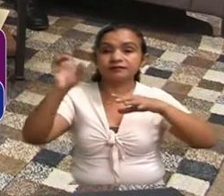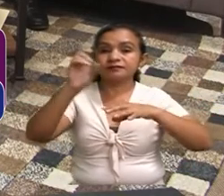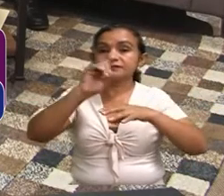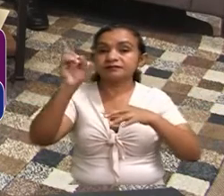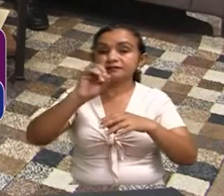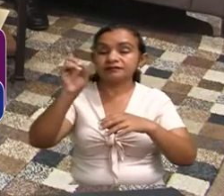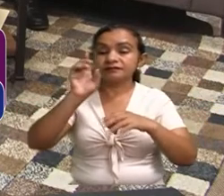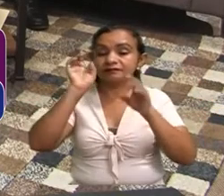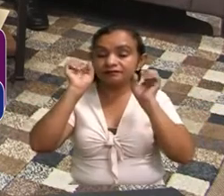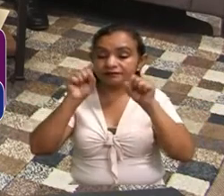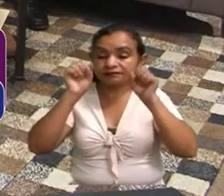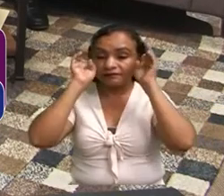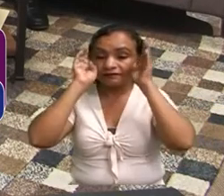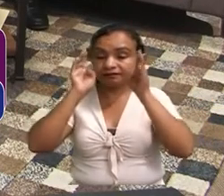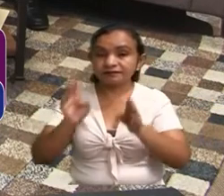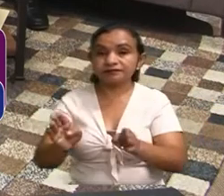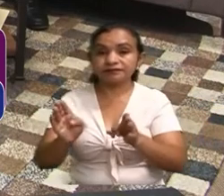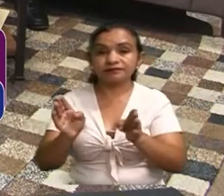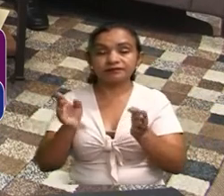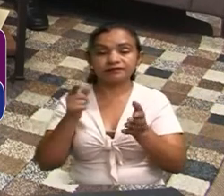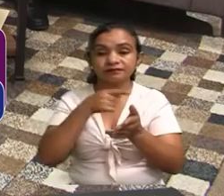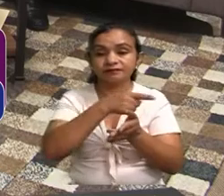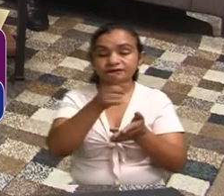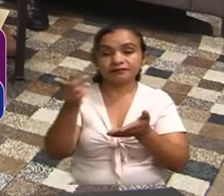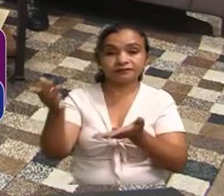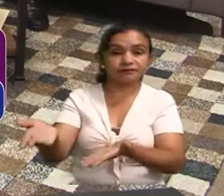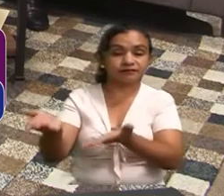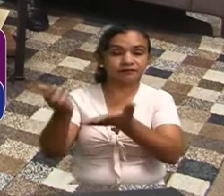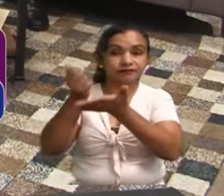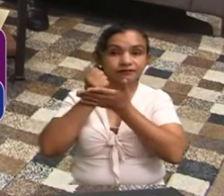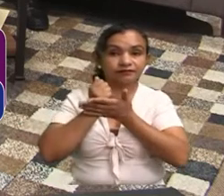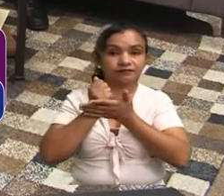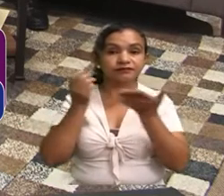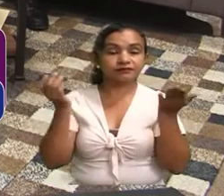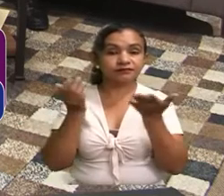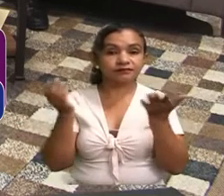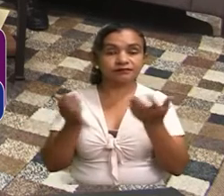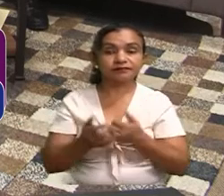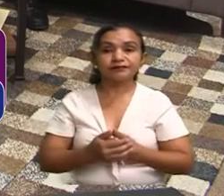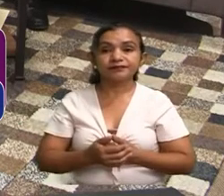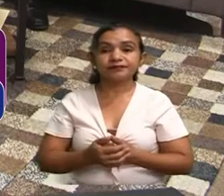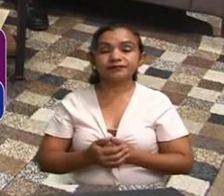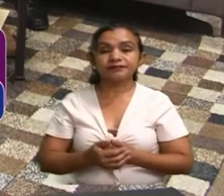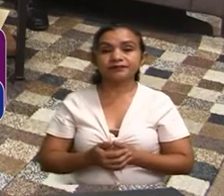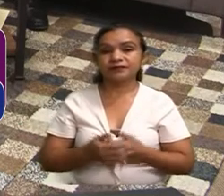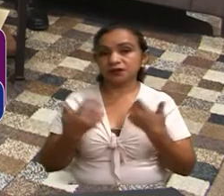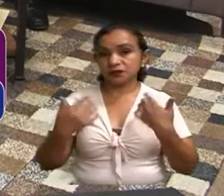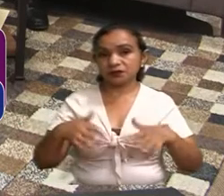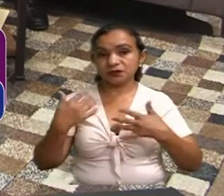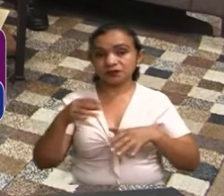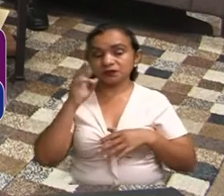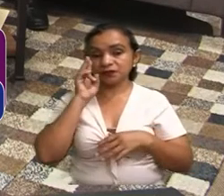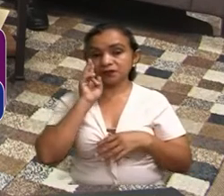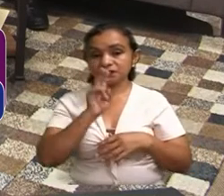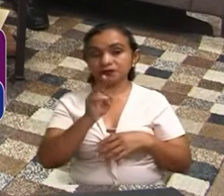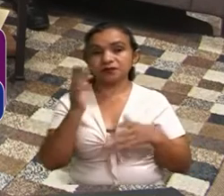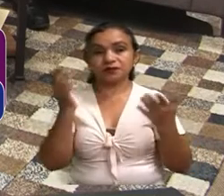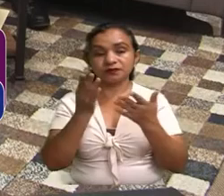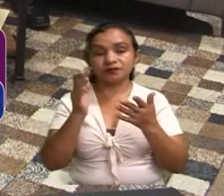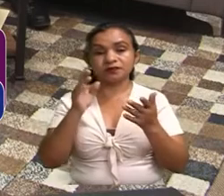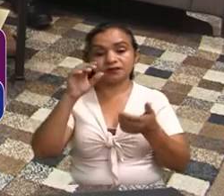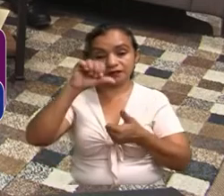ponerle atención. Entonces ellos nos van a exponer algo que es envidiable también, ese a